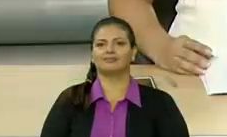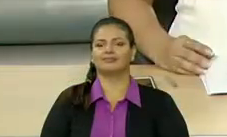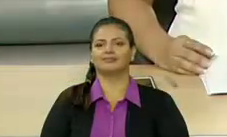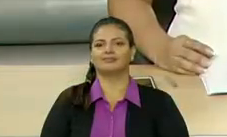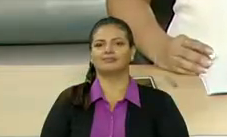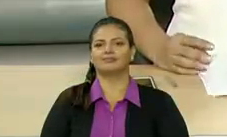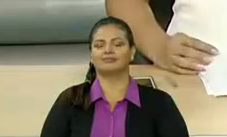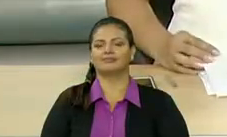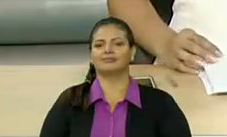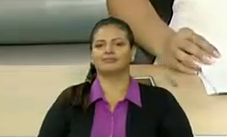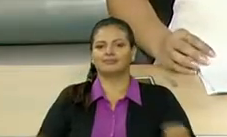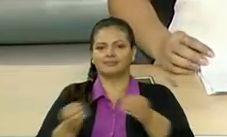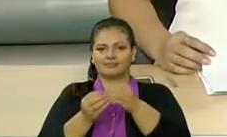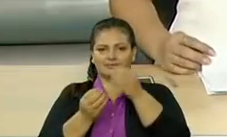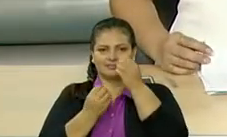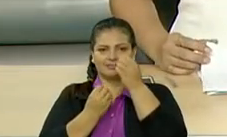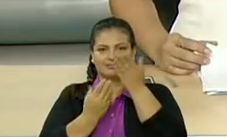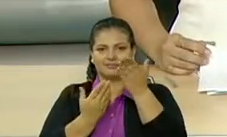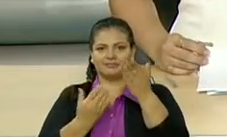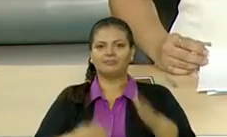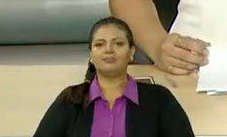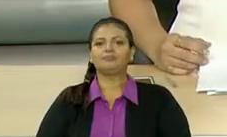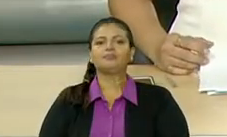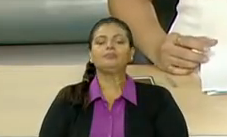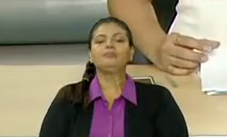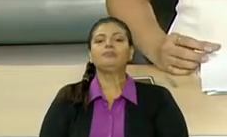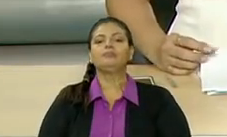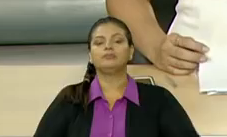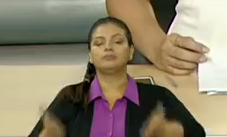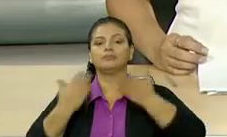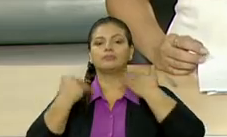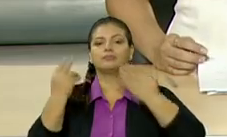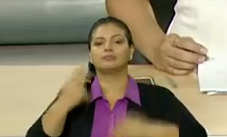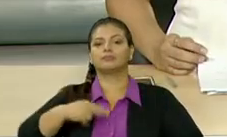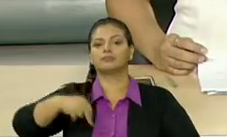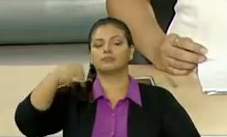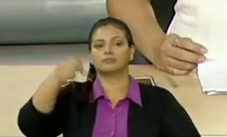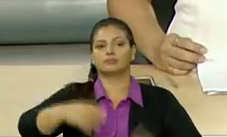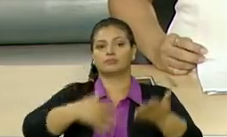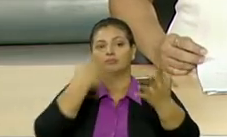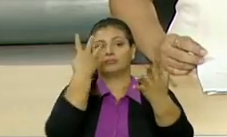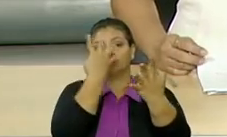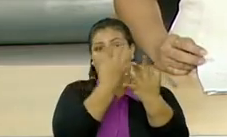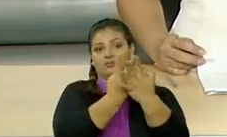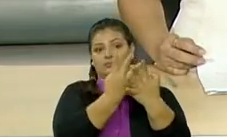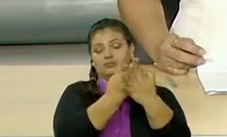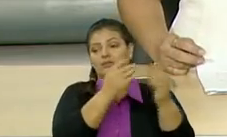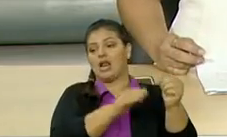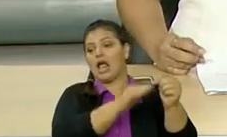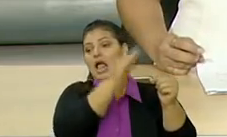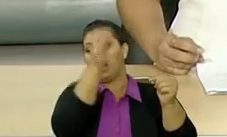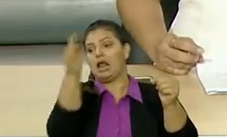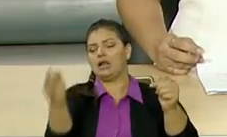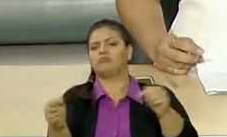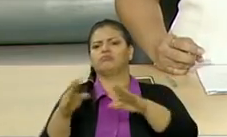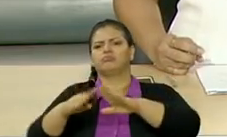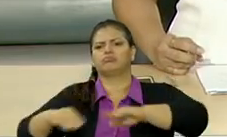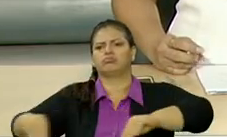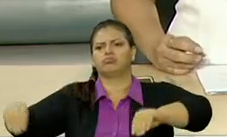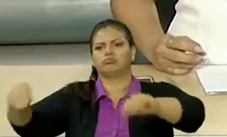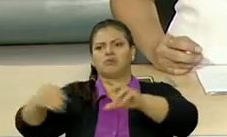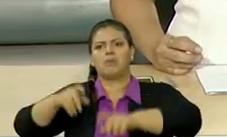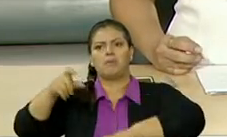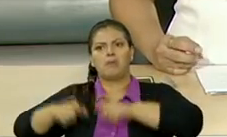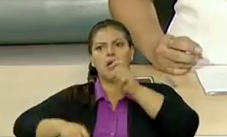con más información ahora. Inició el desalojo de las familias que construyeron sus casas de madera en predios que, según la Secretaría Técnica de